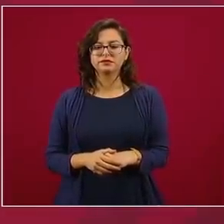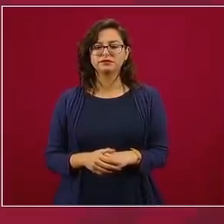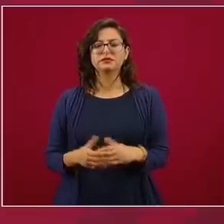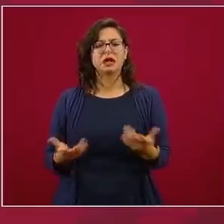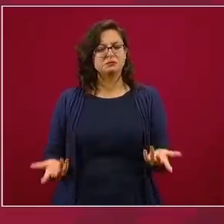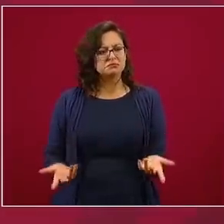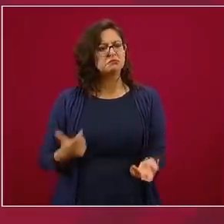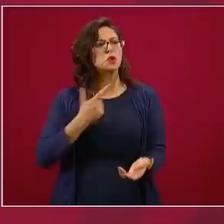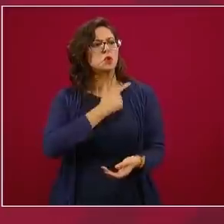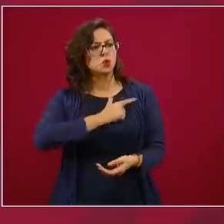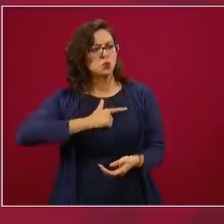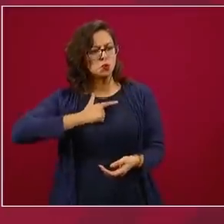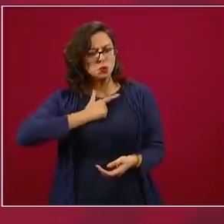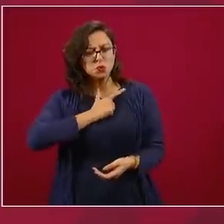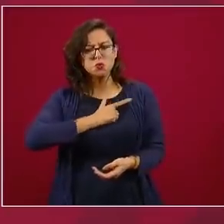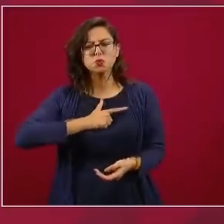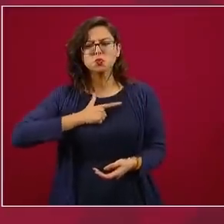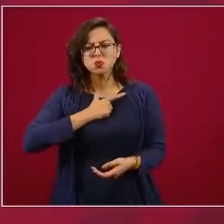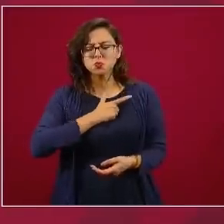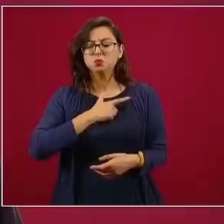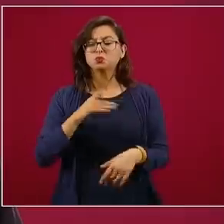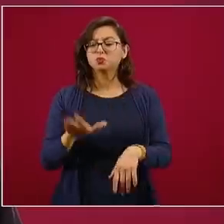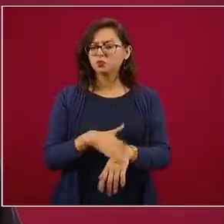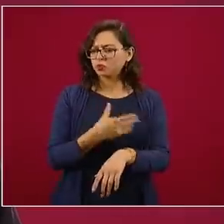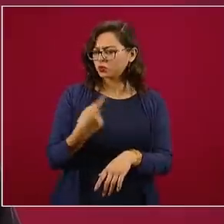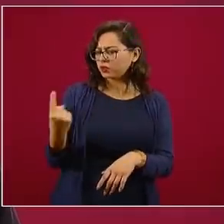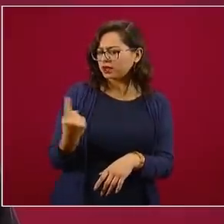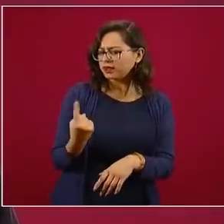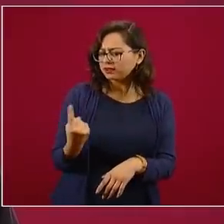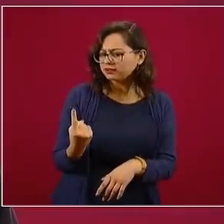mucho gusto porque